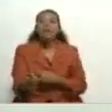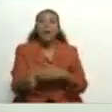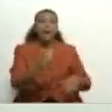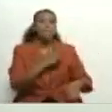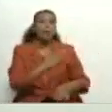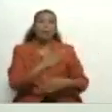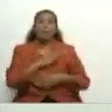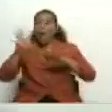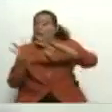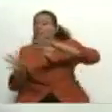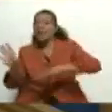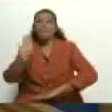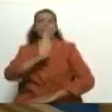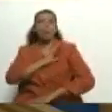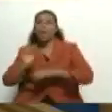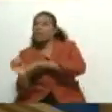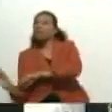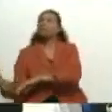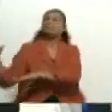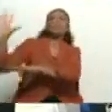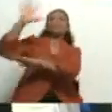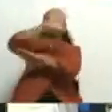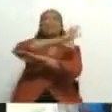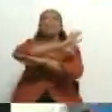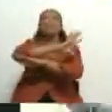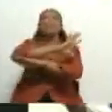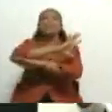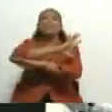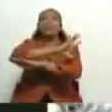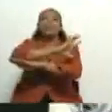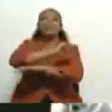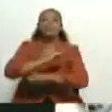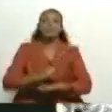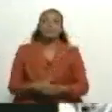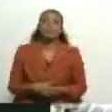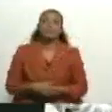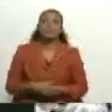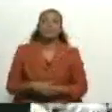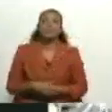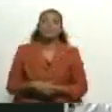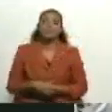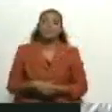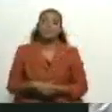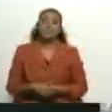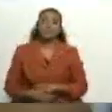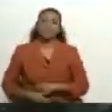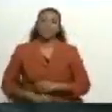Esequibo es de Venezuela, el sol de Venezuela nace en el Esequibo.